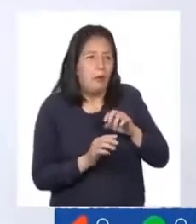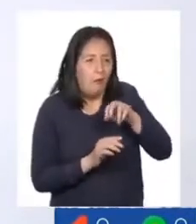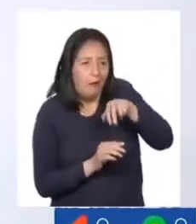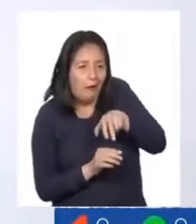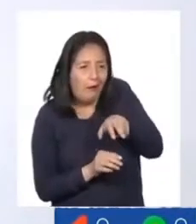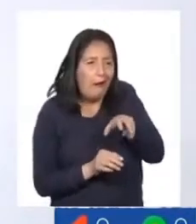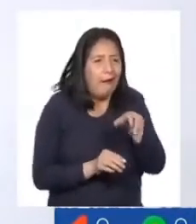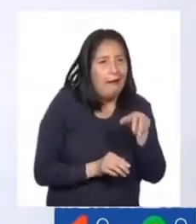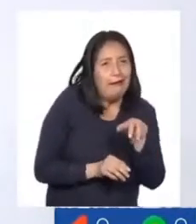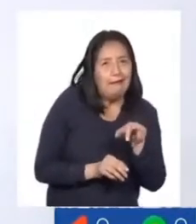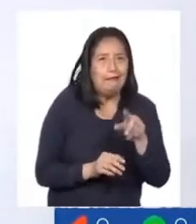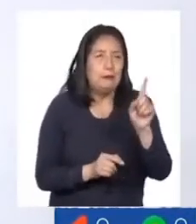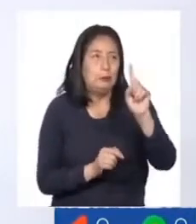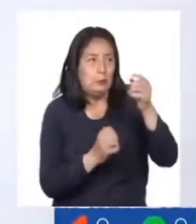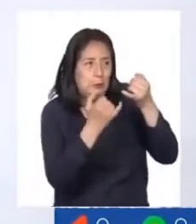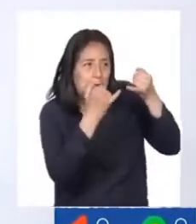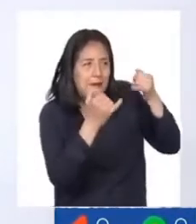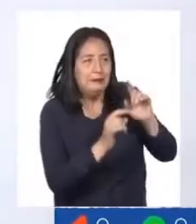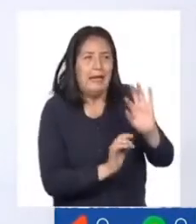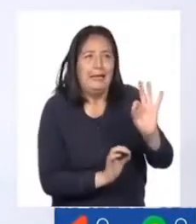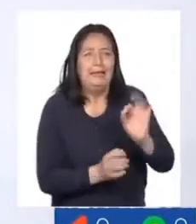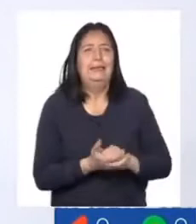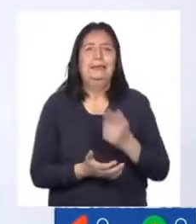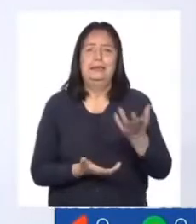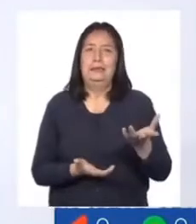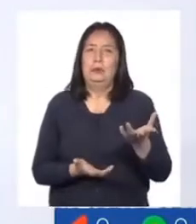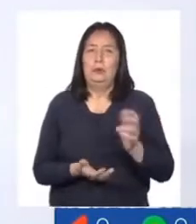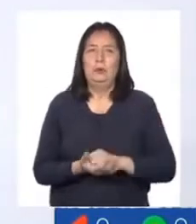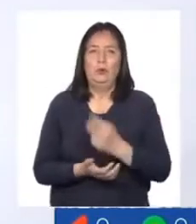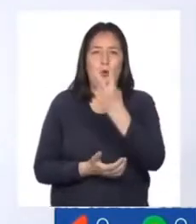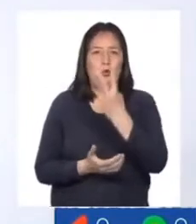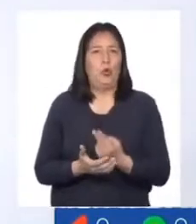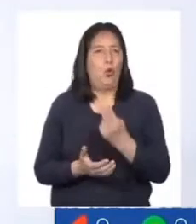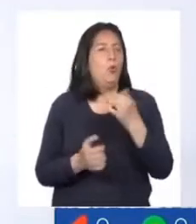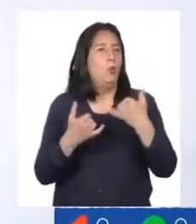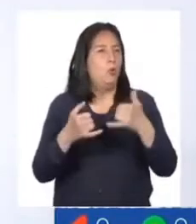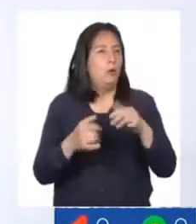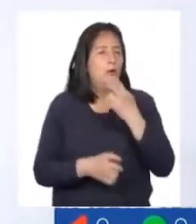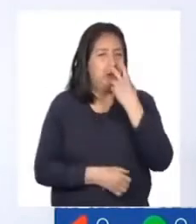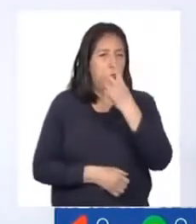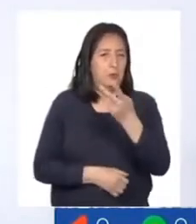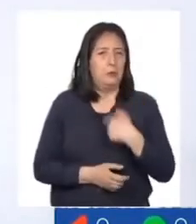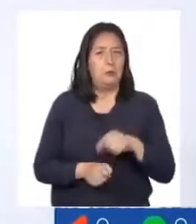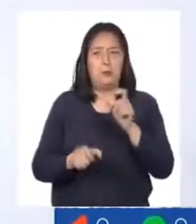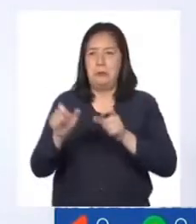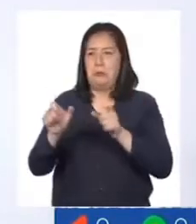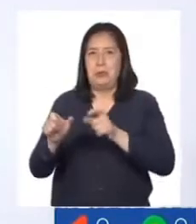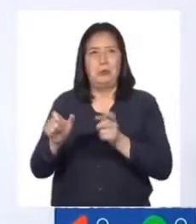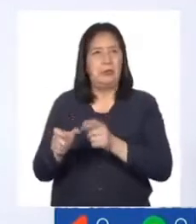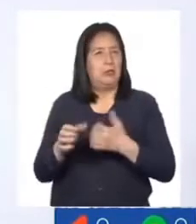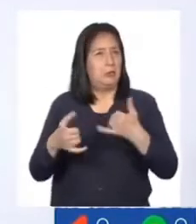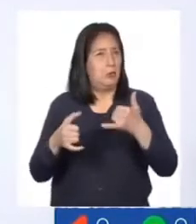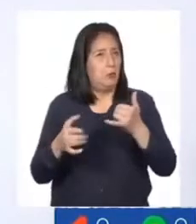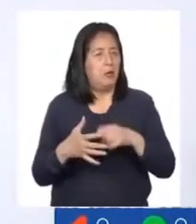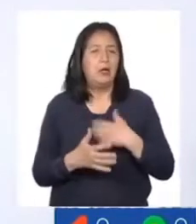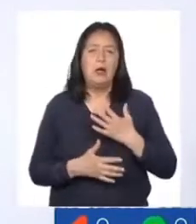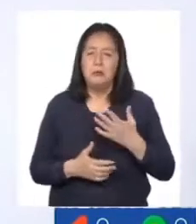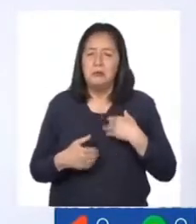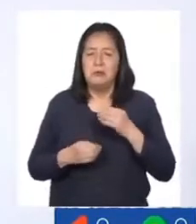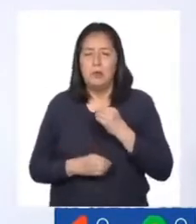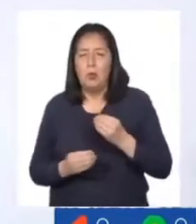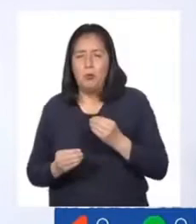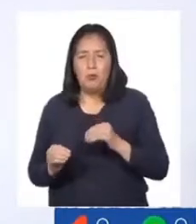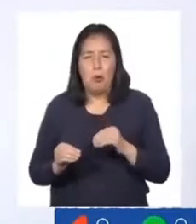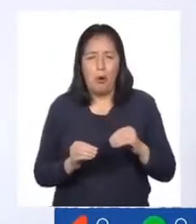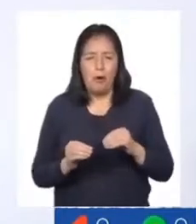un extremo a otro sin chocarse con los hilos. En ambos juegos hemos visto cómo los participantes han logrado explorar sus